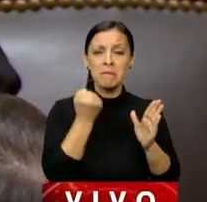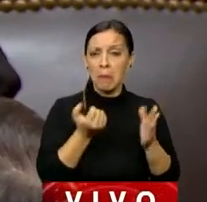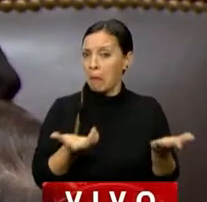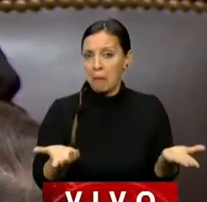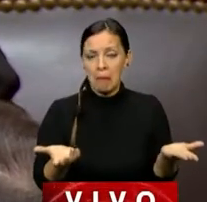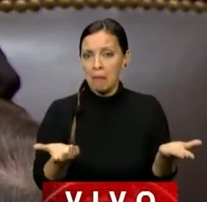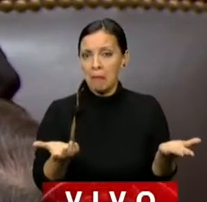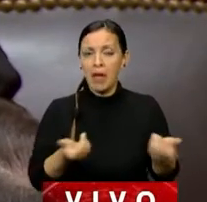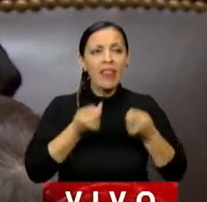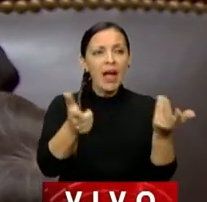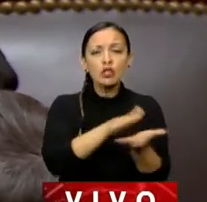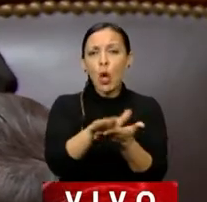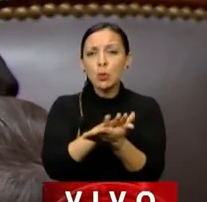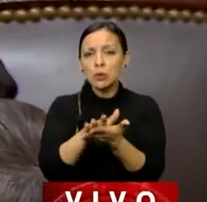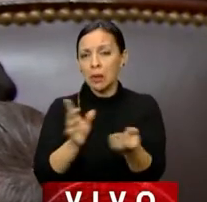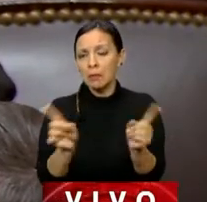vida a nadie.